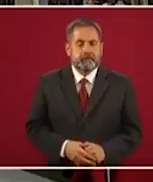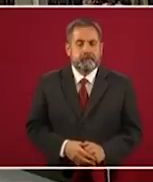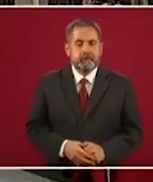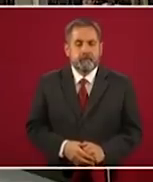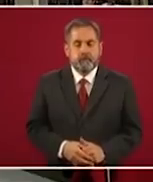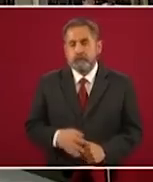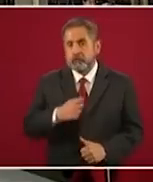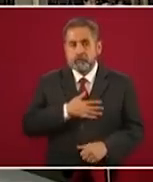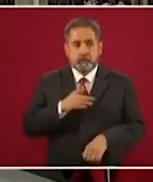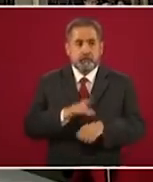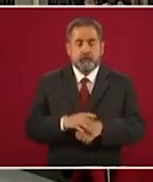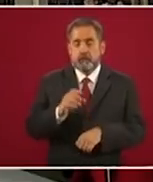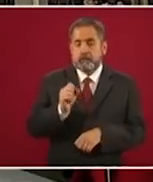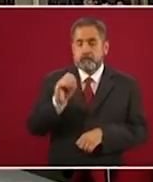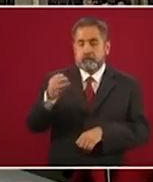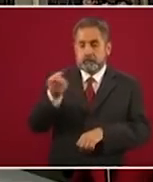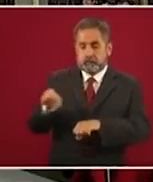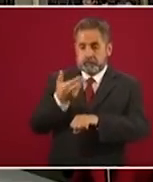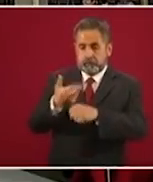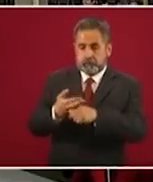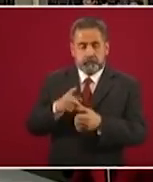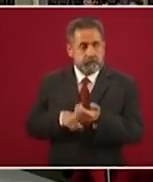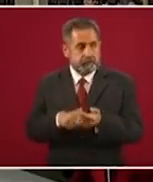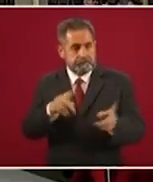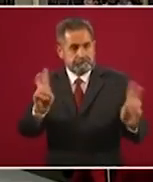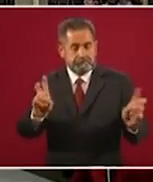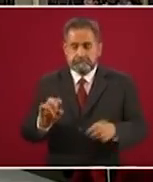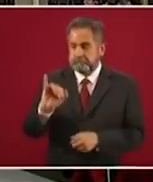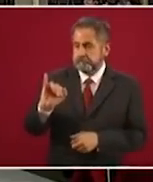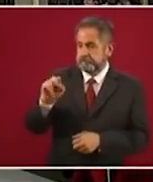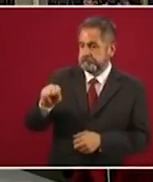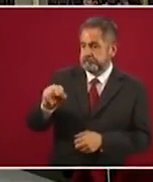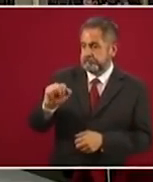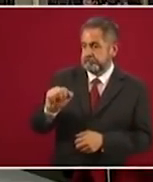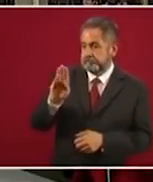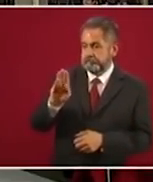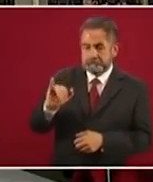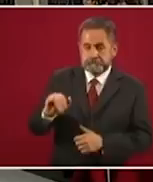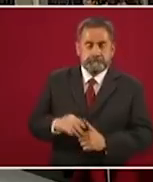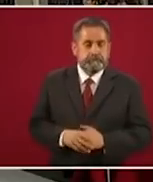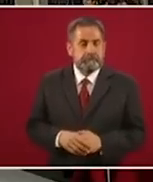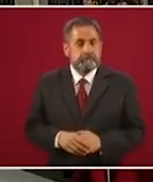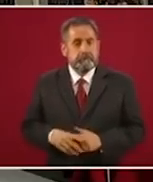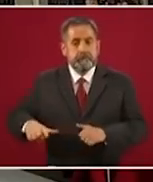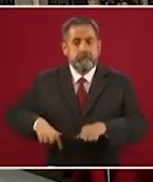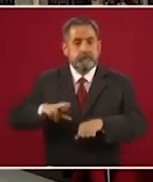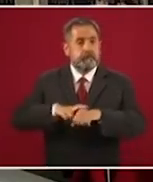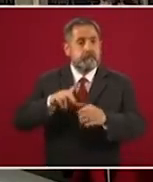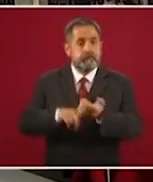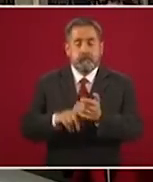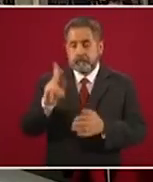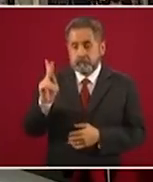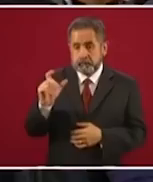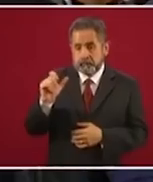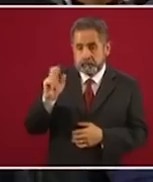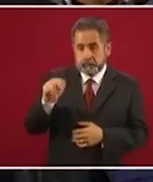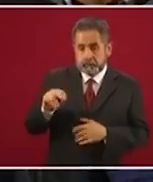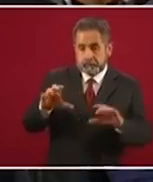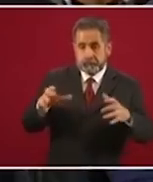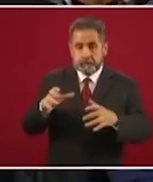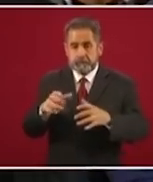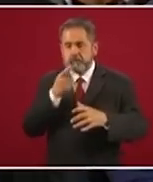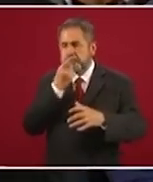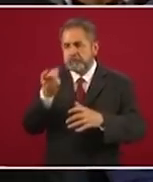Gracias. Buen día, subsecretario. Primero, sobre el tema del INSABI. Los gobernadores panistas han dicho que se suman a